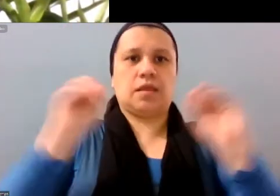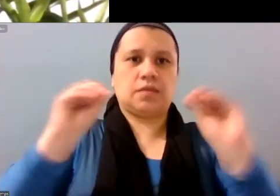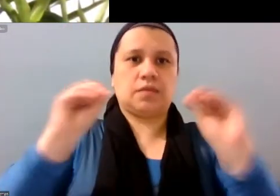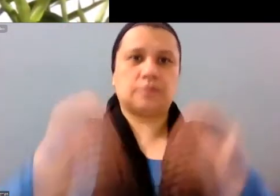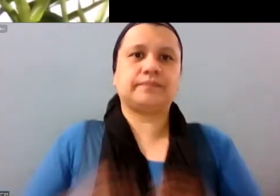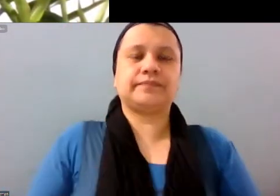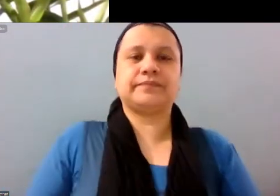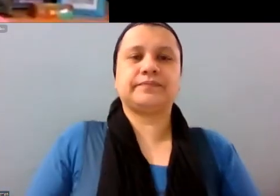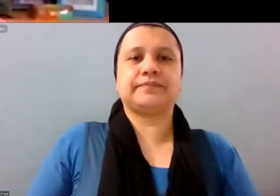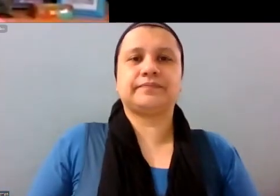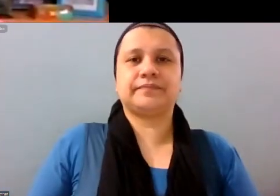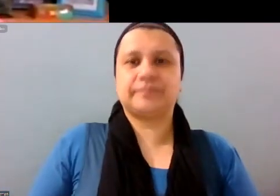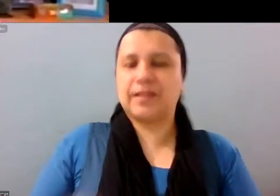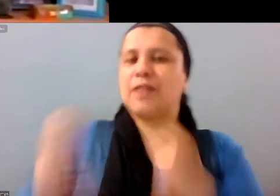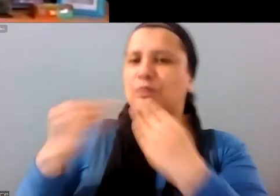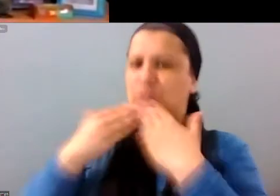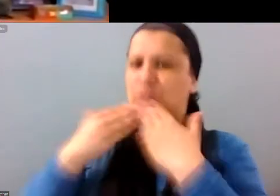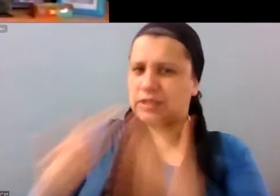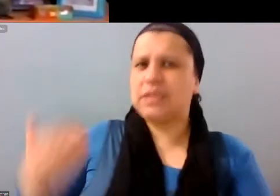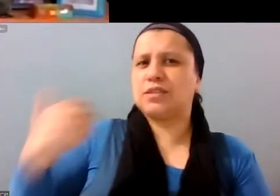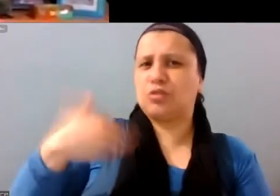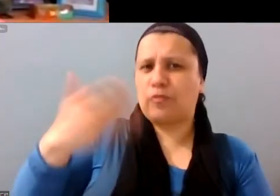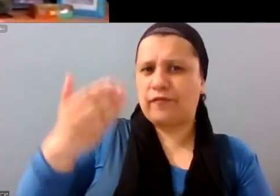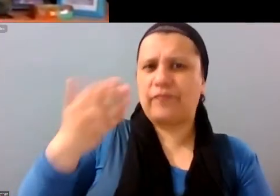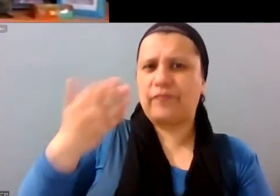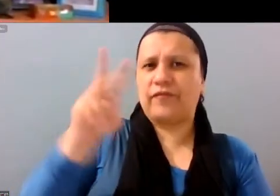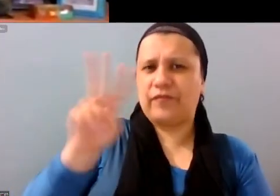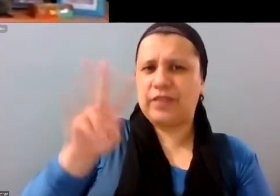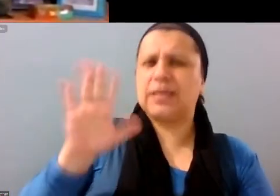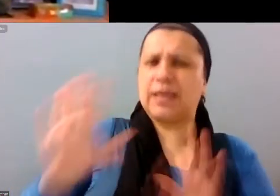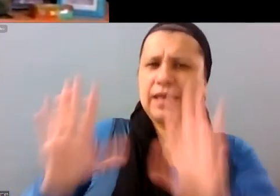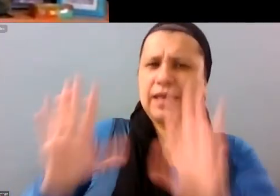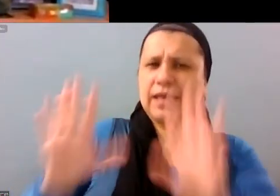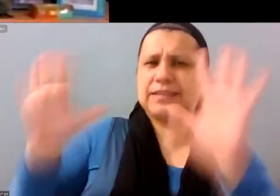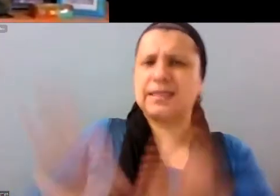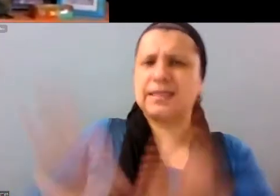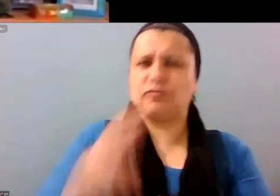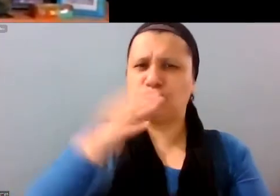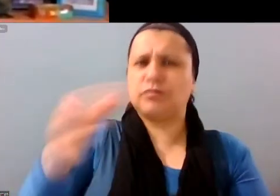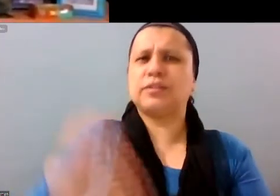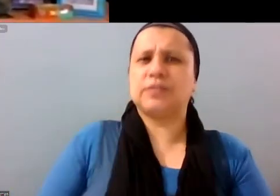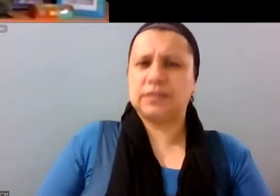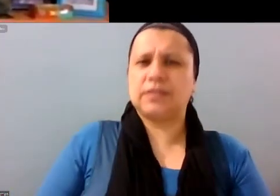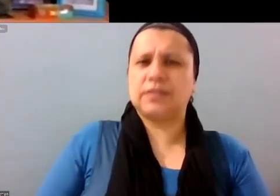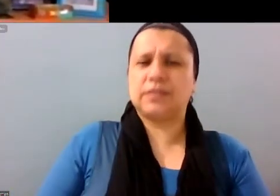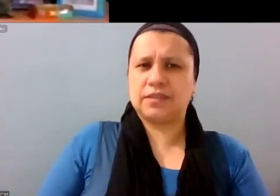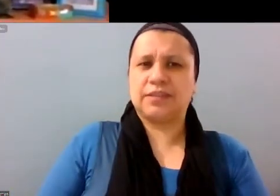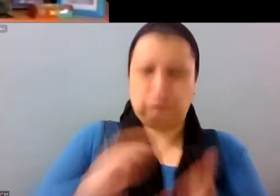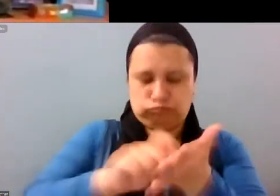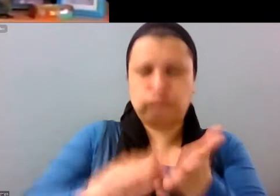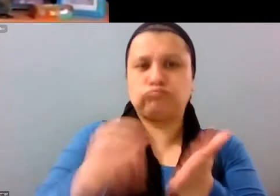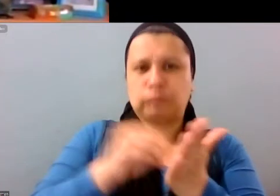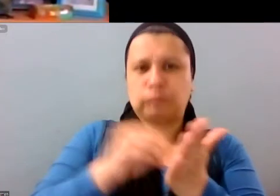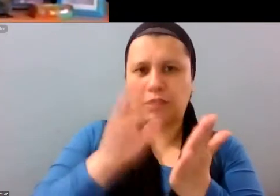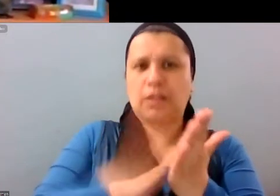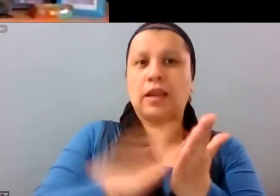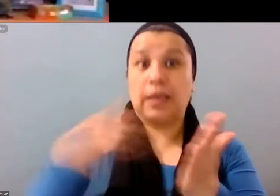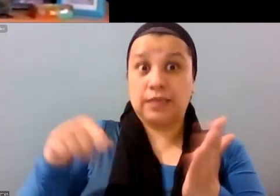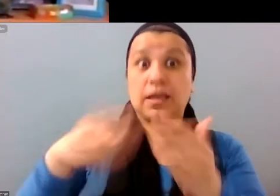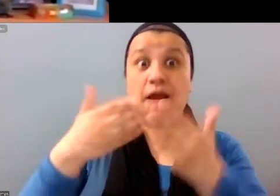muchas gracias don Vinicio excelente recomendación vamos nota de esa apertura para ese